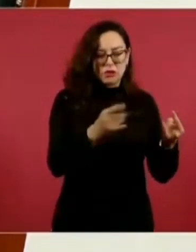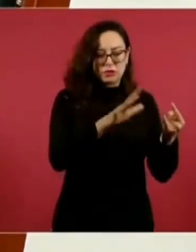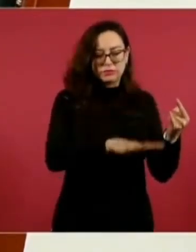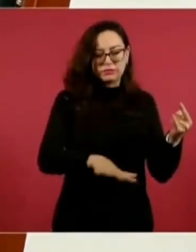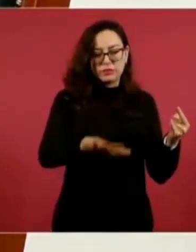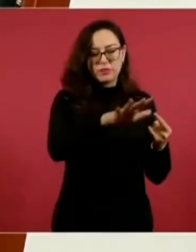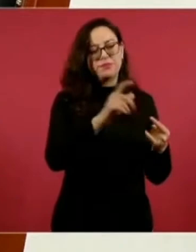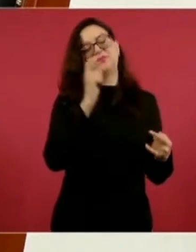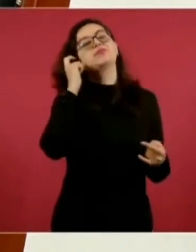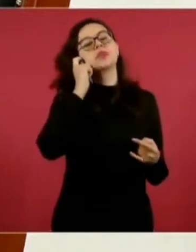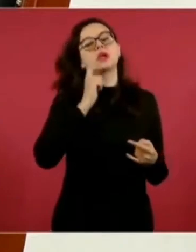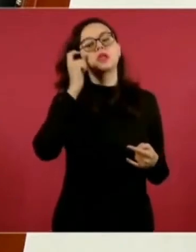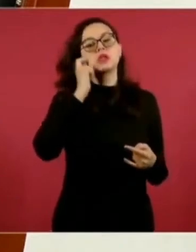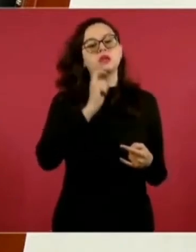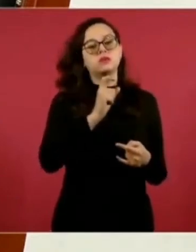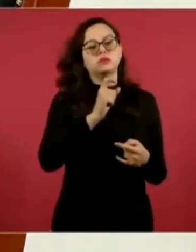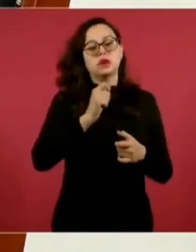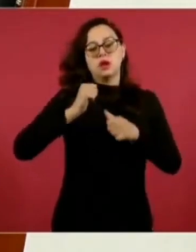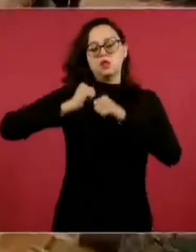de Guerrero,